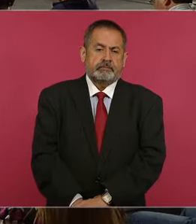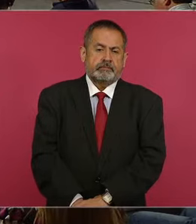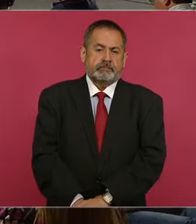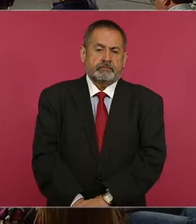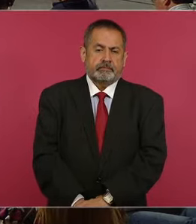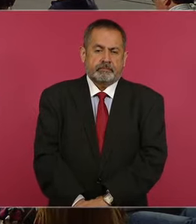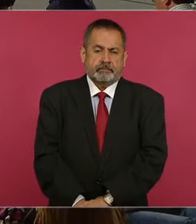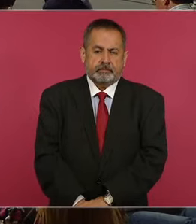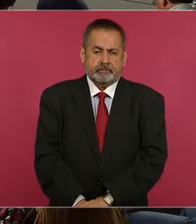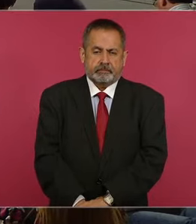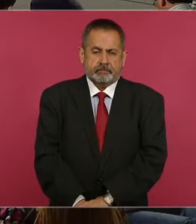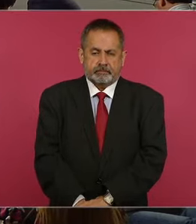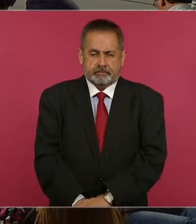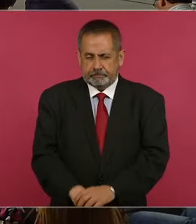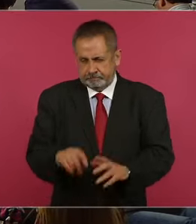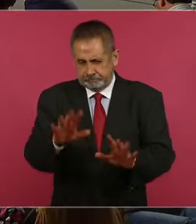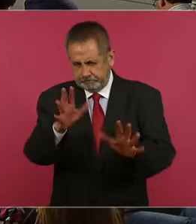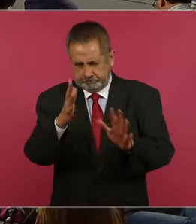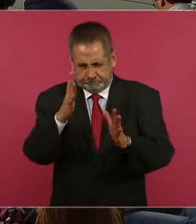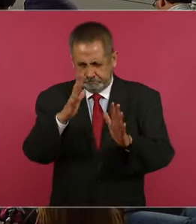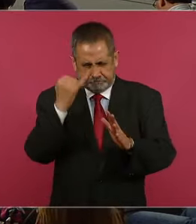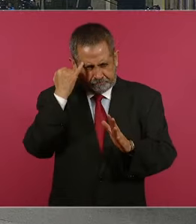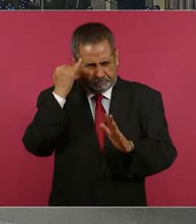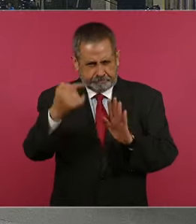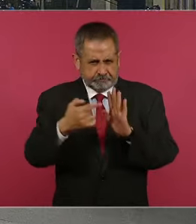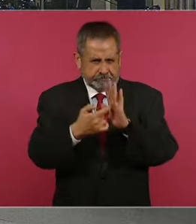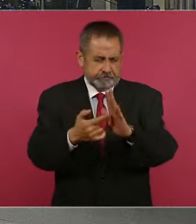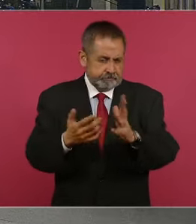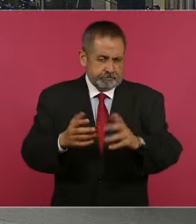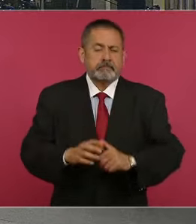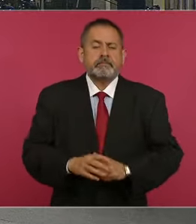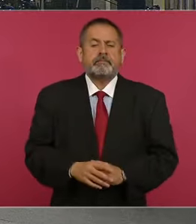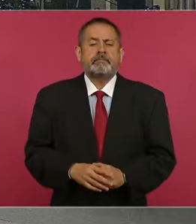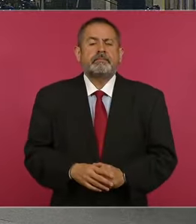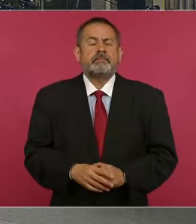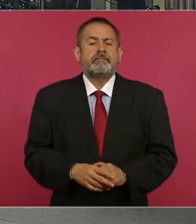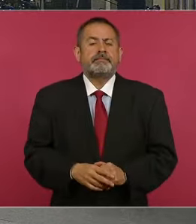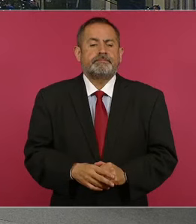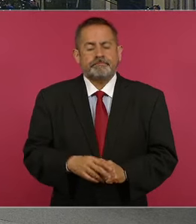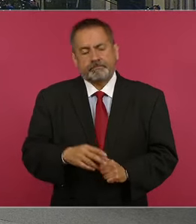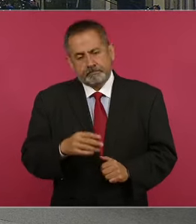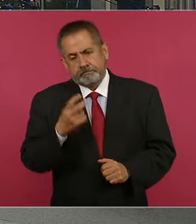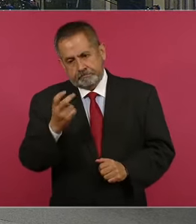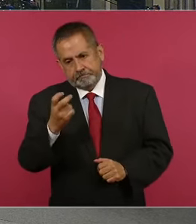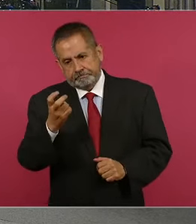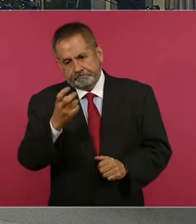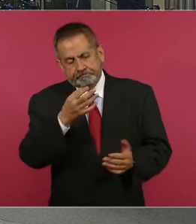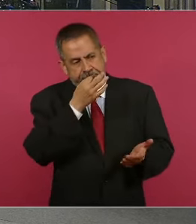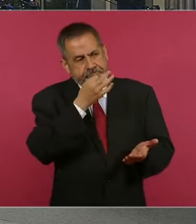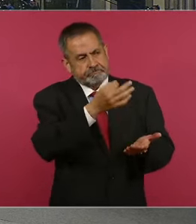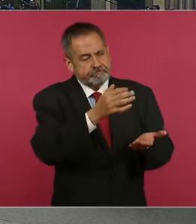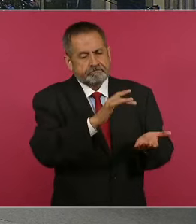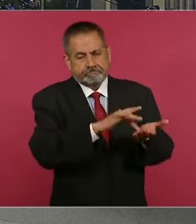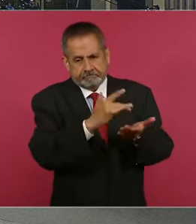Para tener una idea, y por eso pues le agradecemos